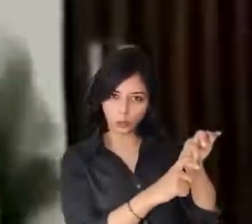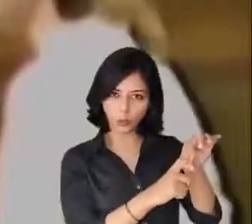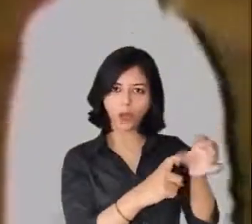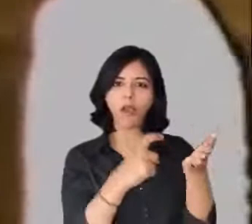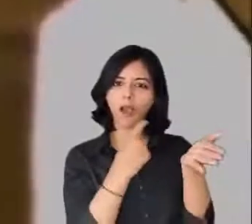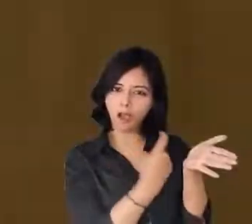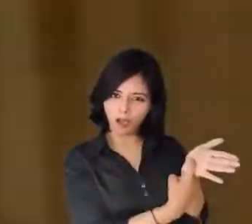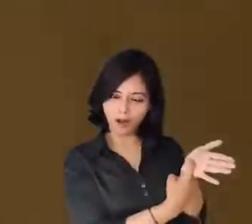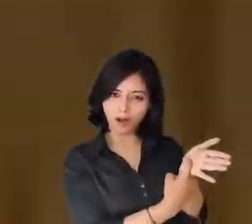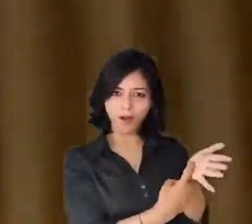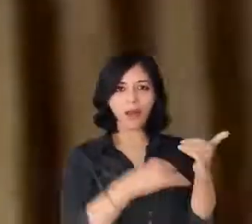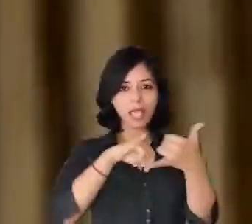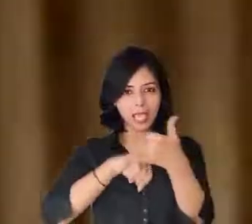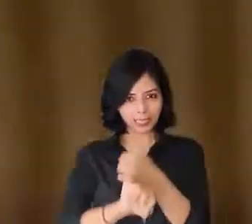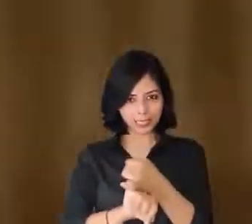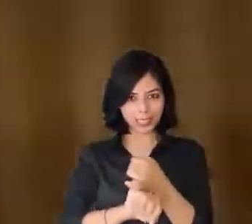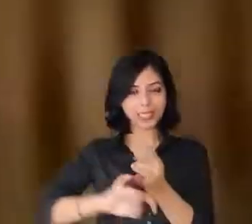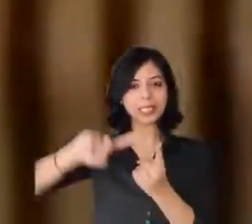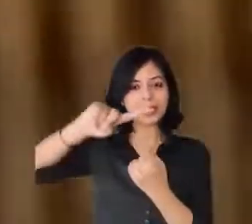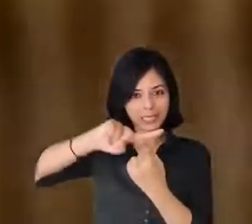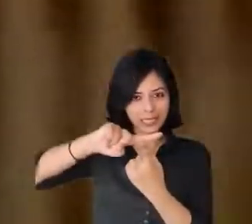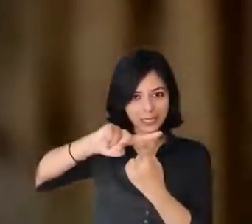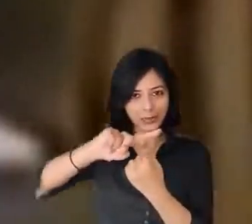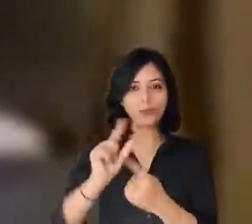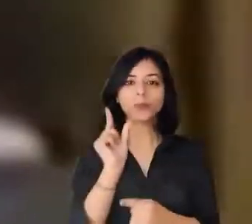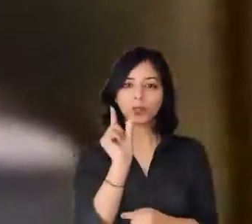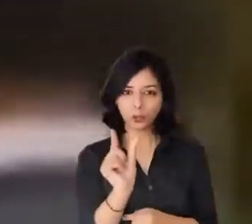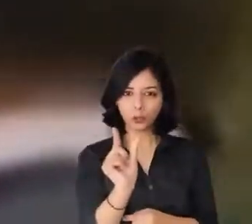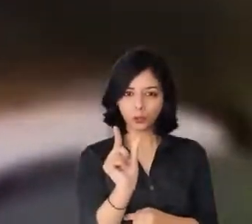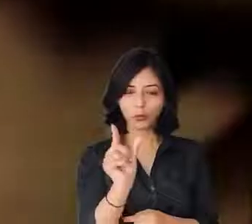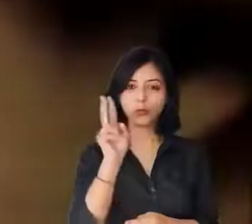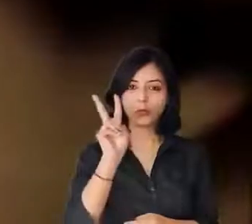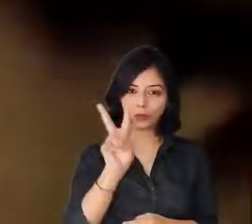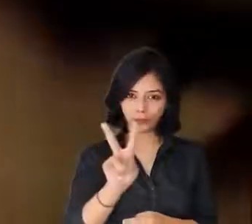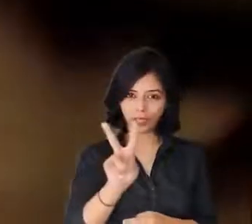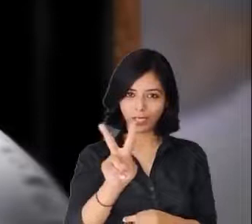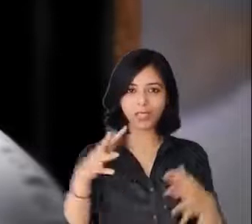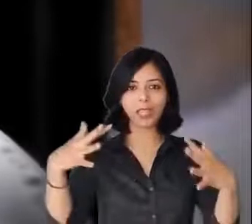años. El tribunal decidió juzgarlo como un adulto.